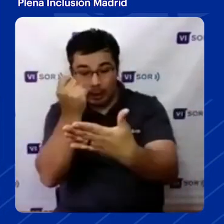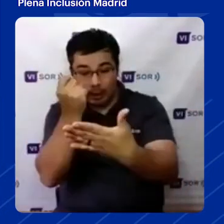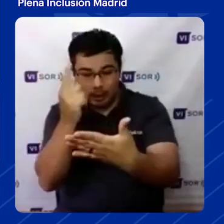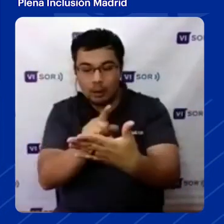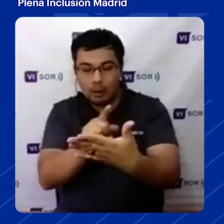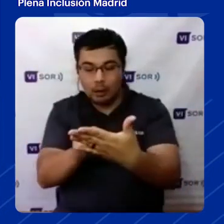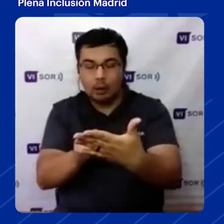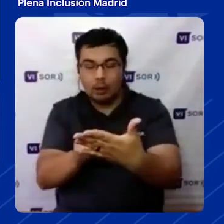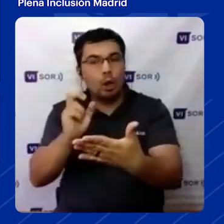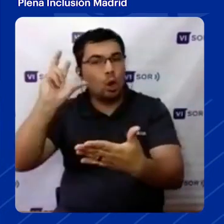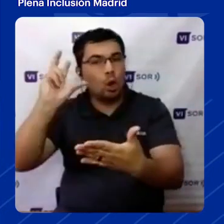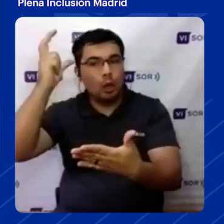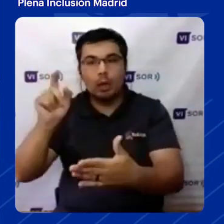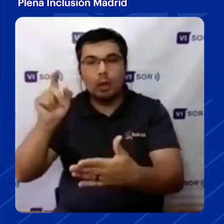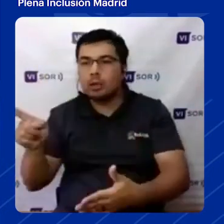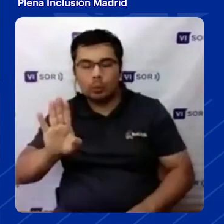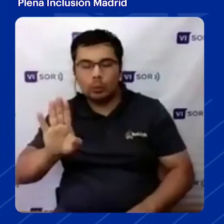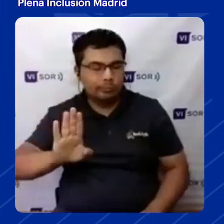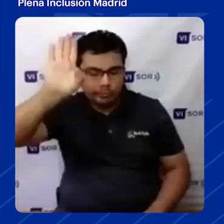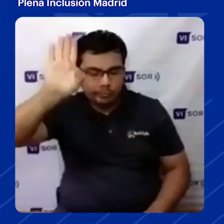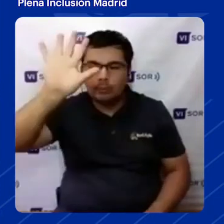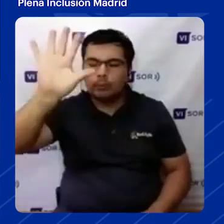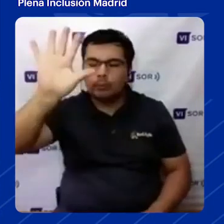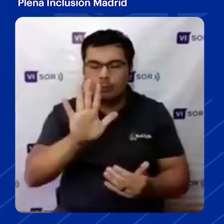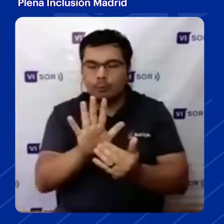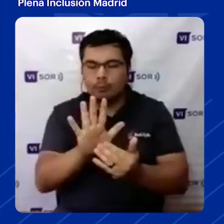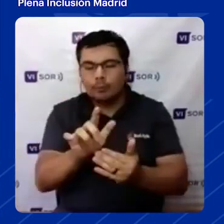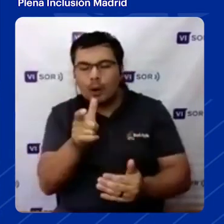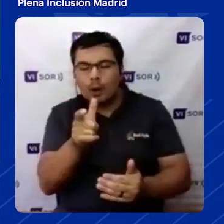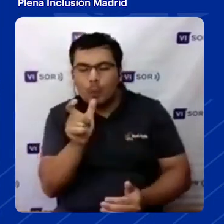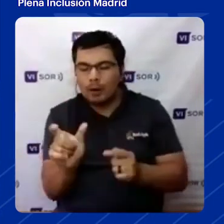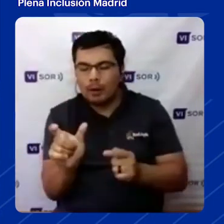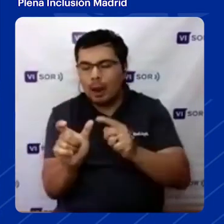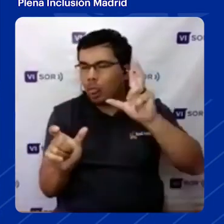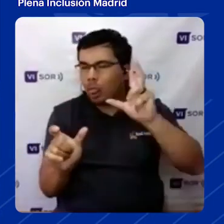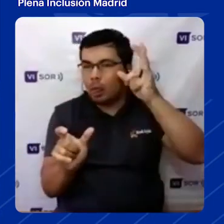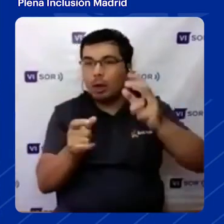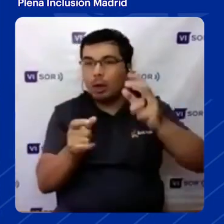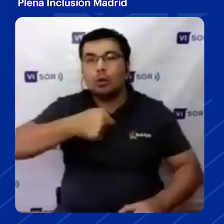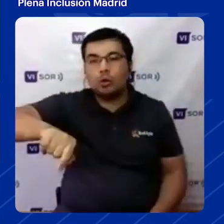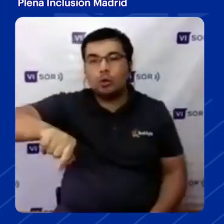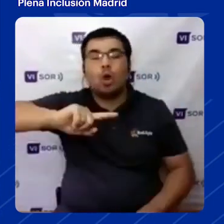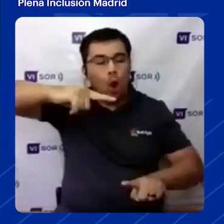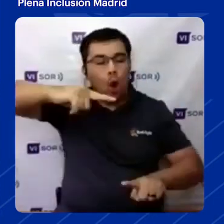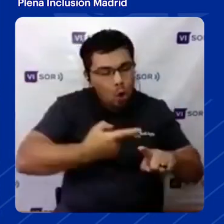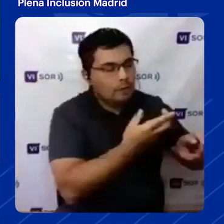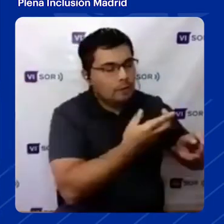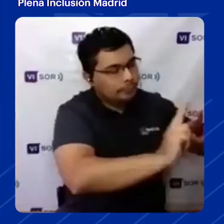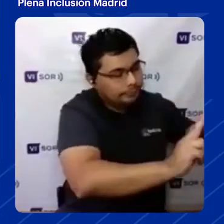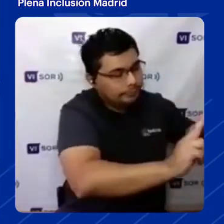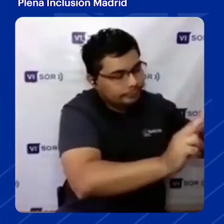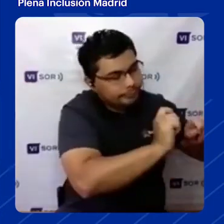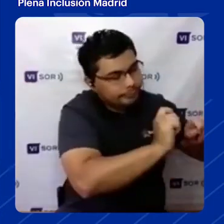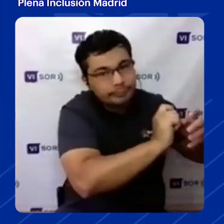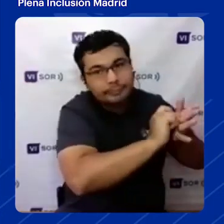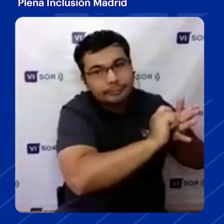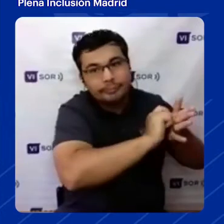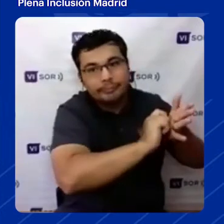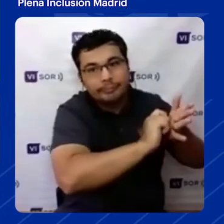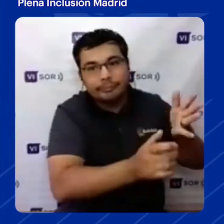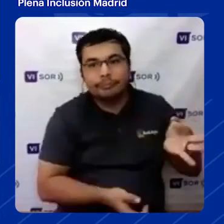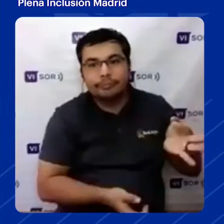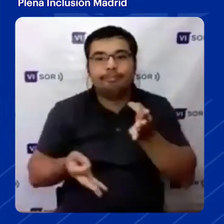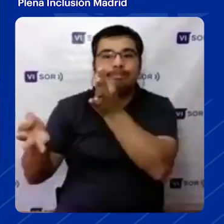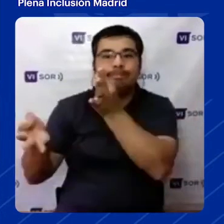entiende, esta frase no se entiende o este orden no tiene sentido, tenemos que mejorarlo. Incidimos mucho, no te examinamos a ti,